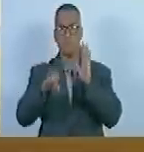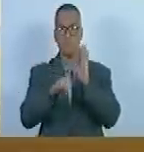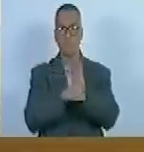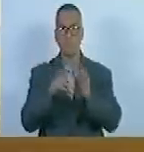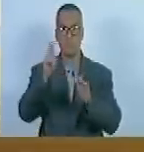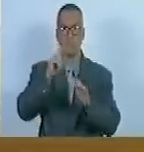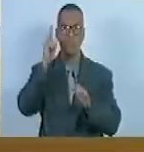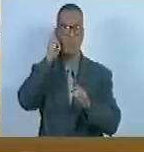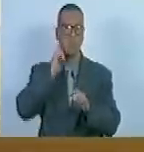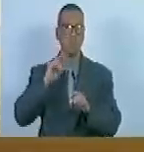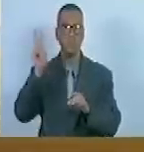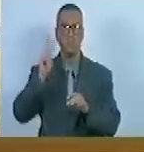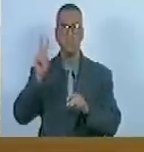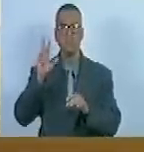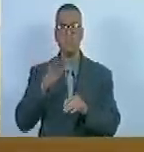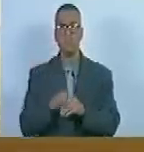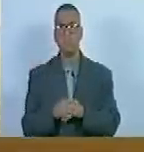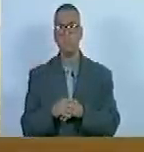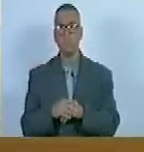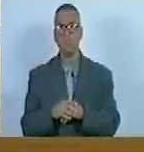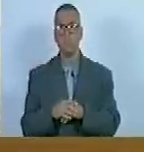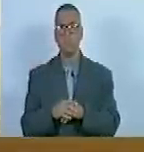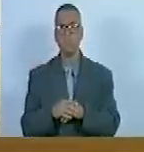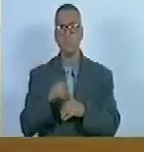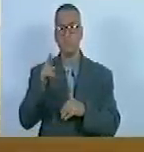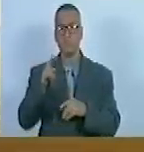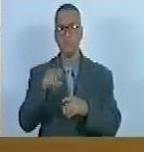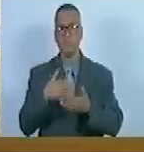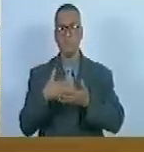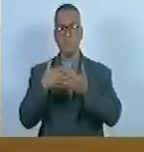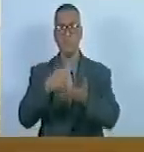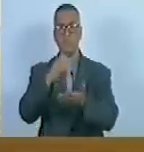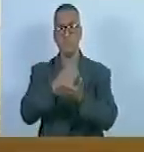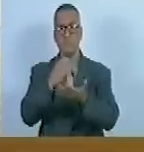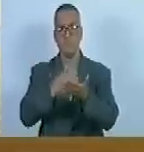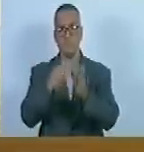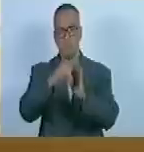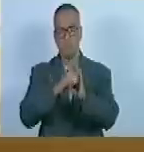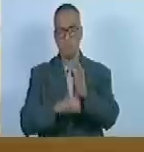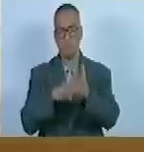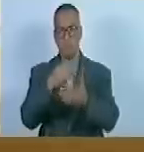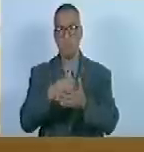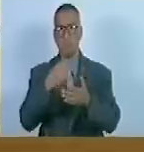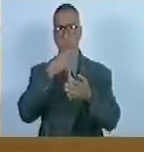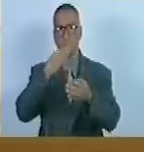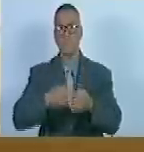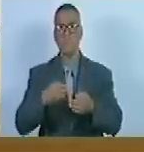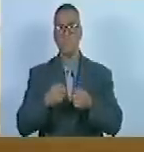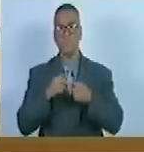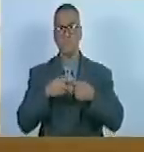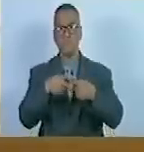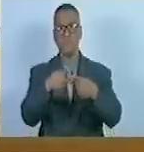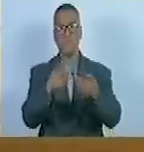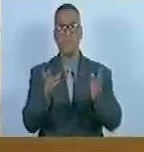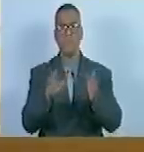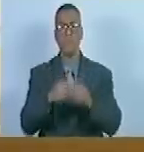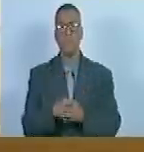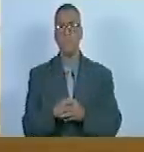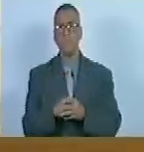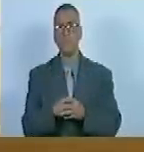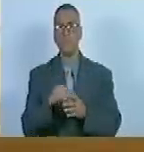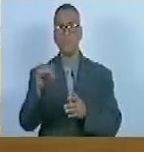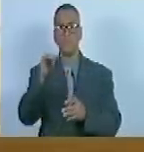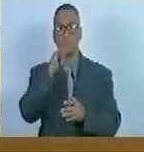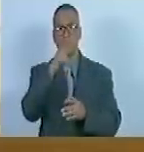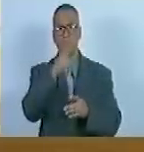Constitucional de la República Bolivariana de Venezuela y se remite a la Gaceta Oficial a los fines de su publicación y se